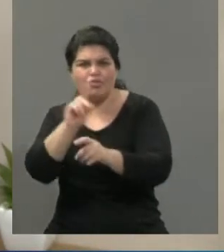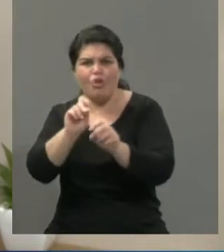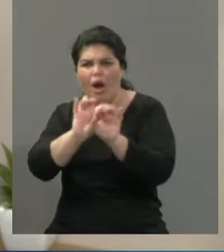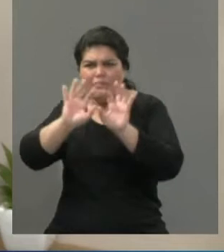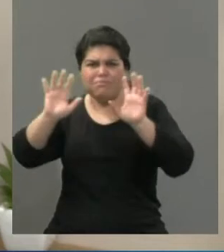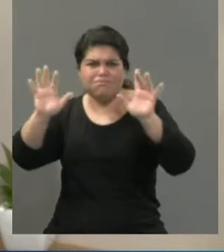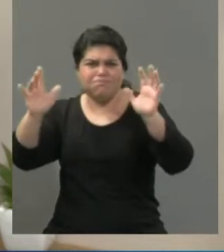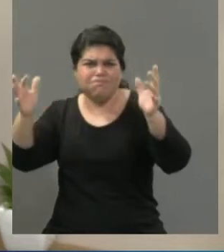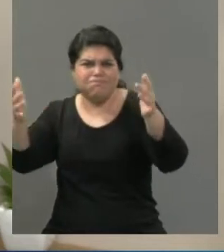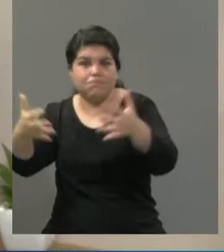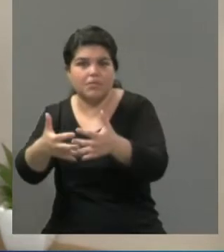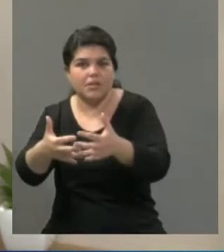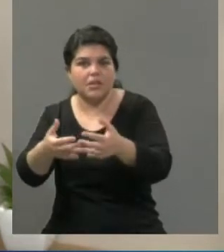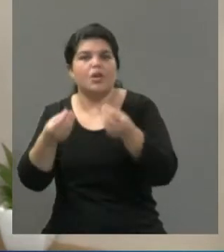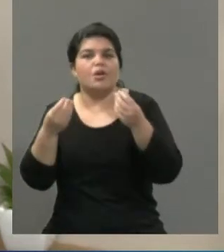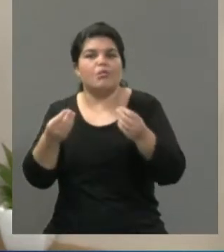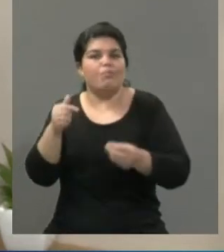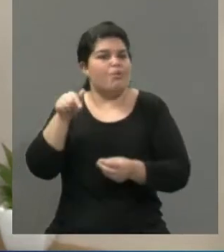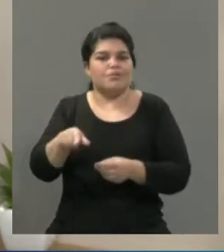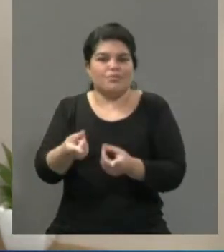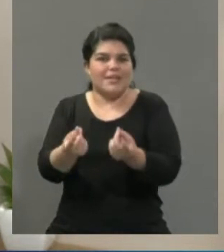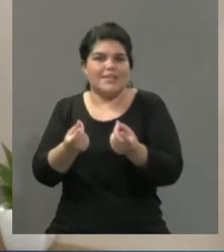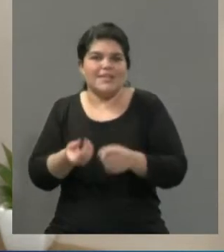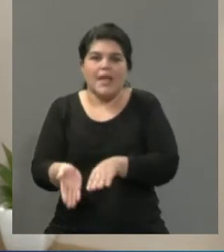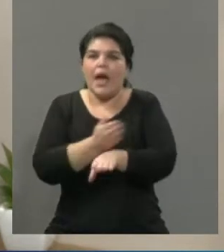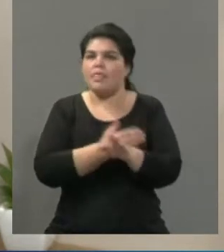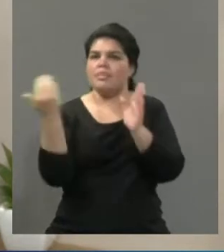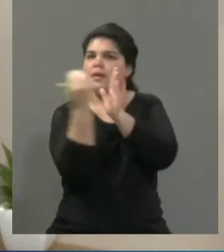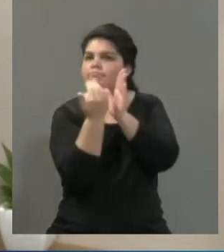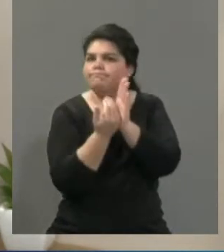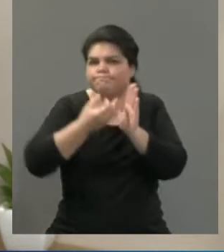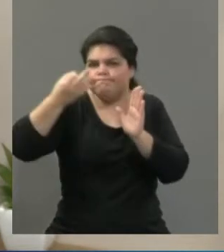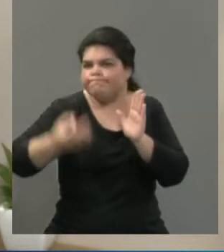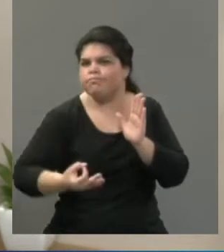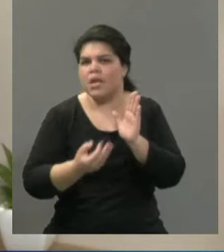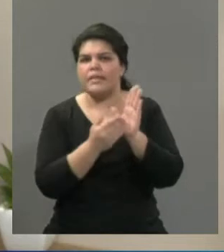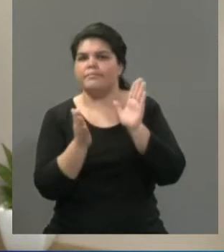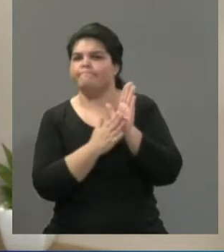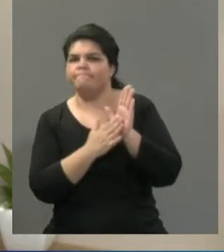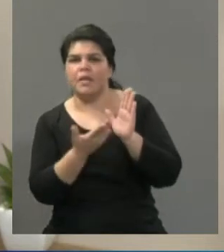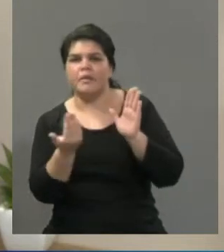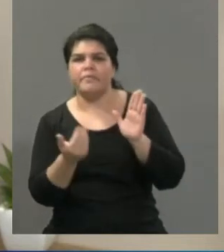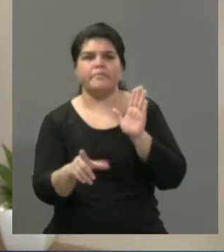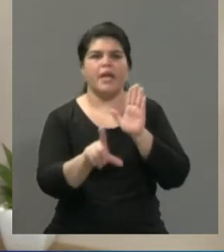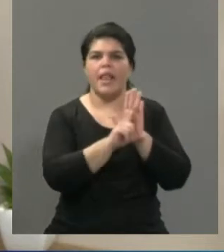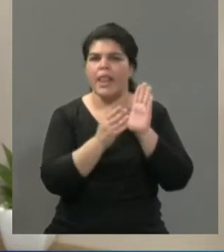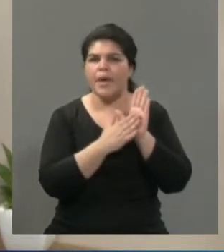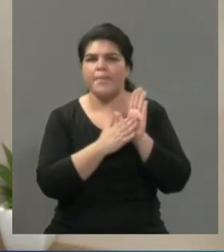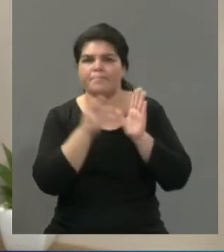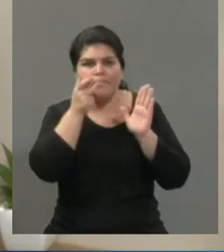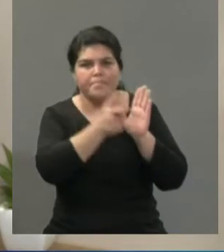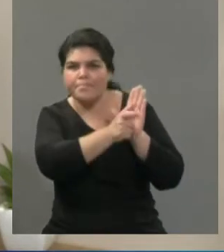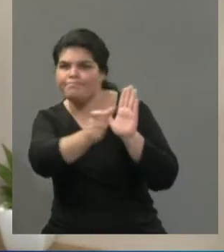cosas hacen entender que se necesita una regulación, porque vos ahí decís, ¿cuál es el límite? Porque estas cosas lo